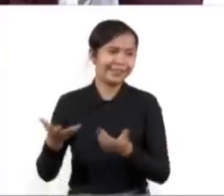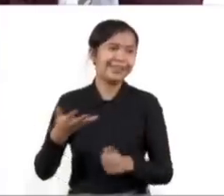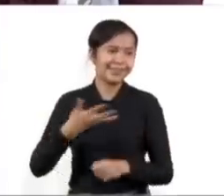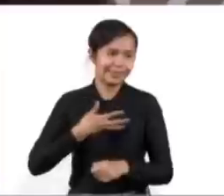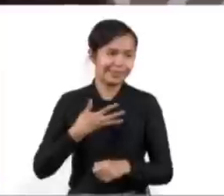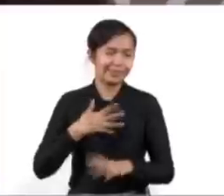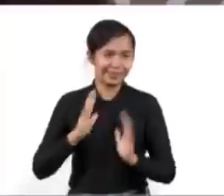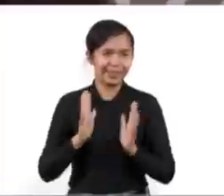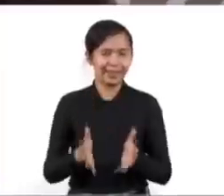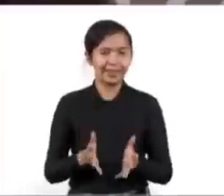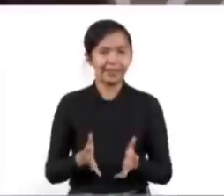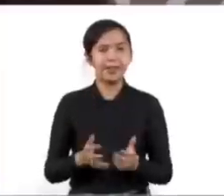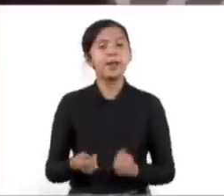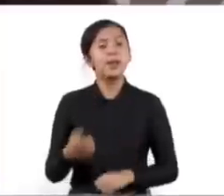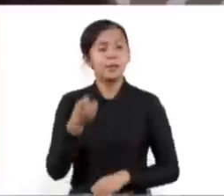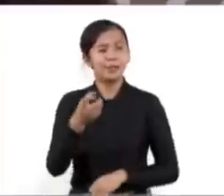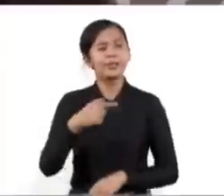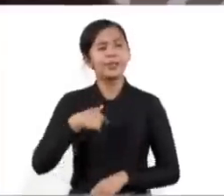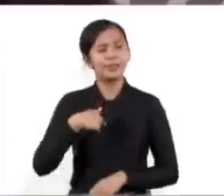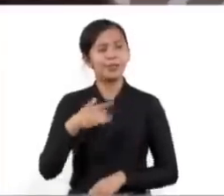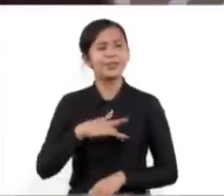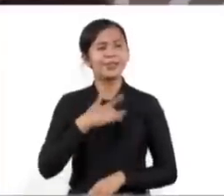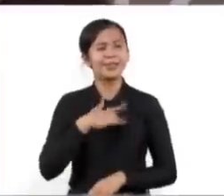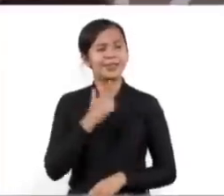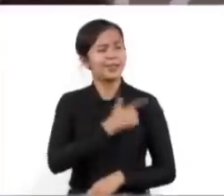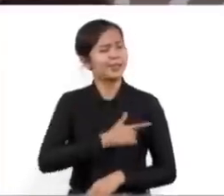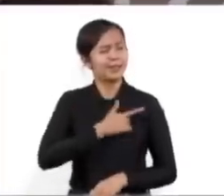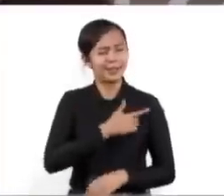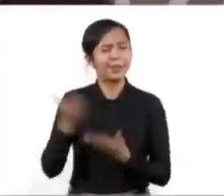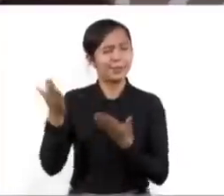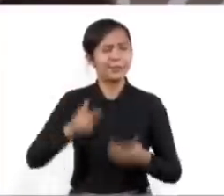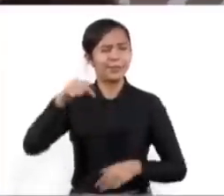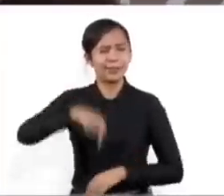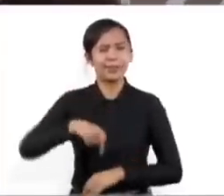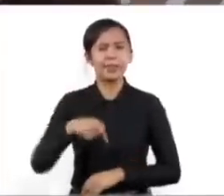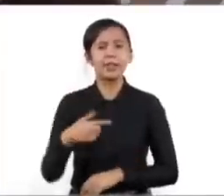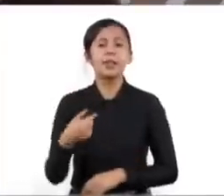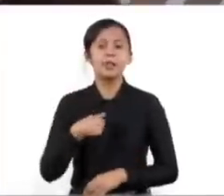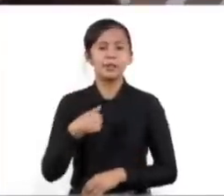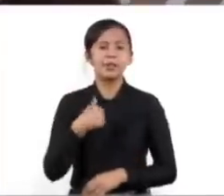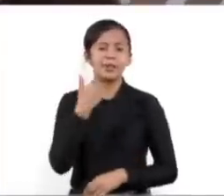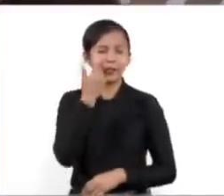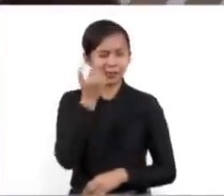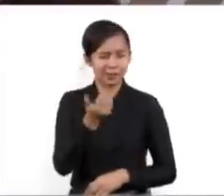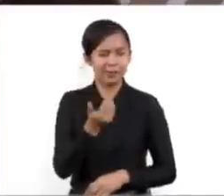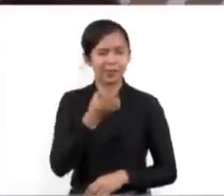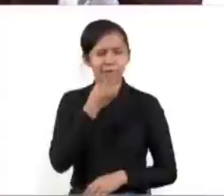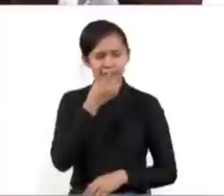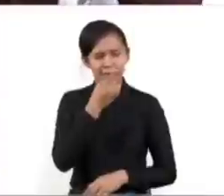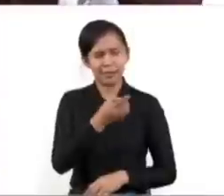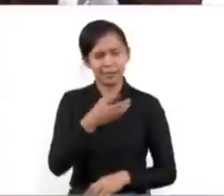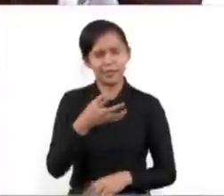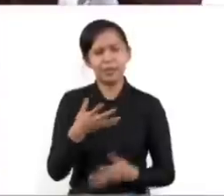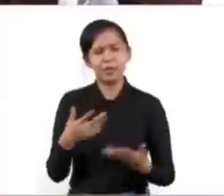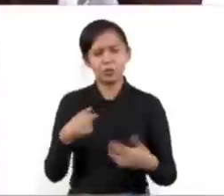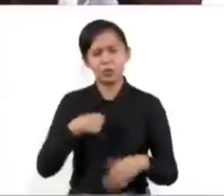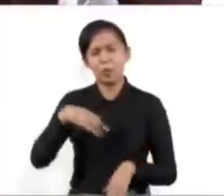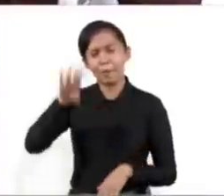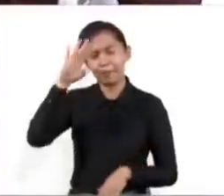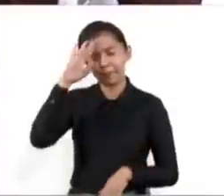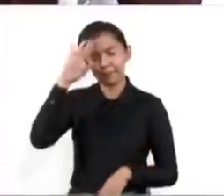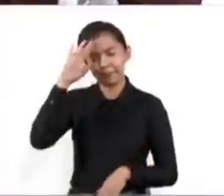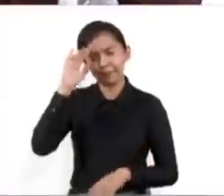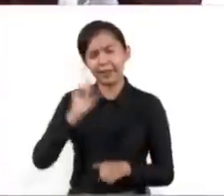Así que me da mucho gusto estar con ustedes. Yo pienso, quiero hacer una metáfora, una manera